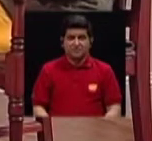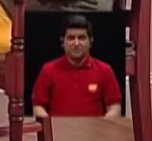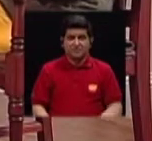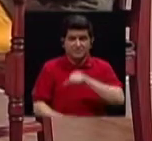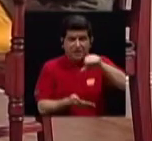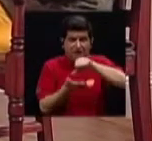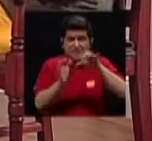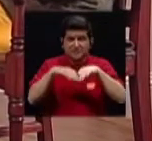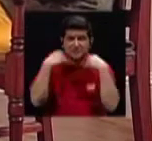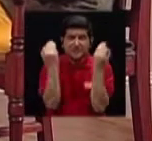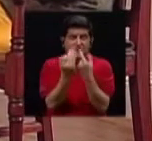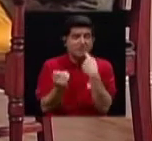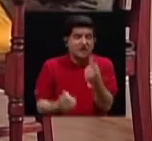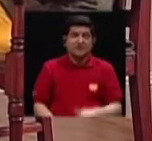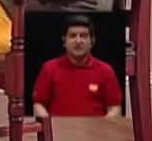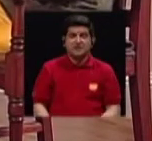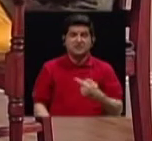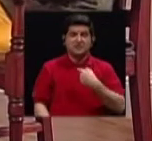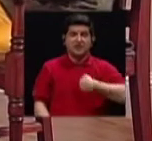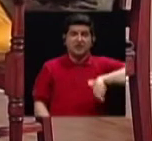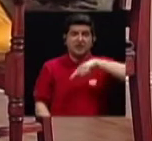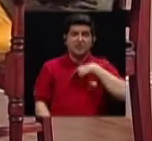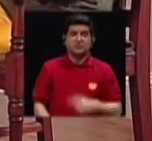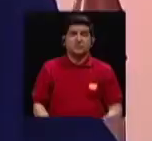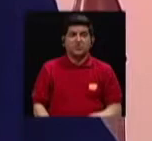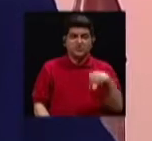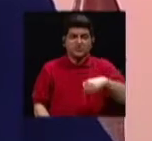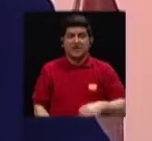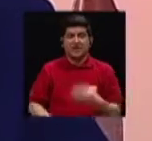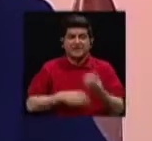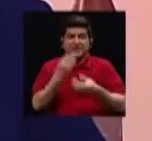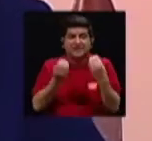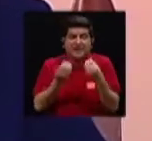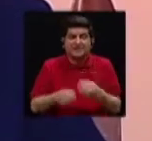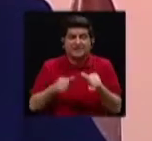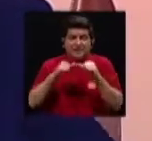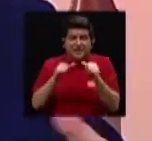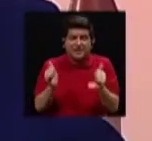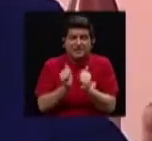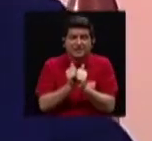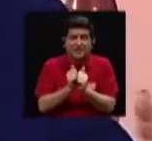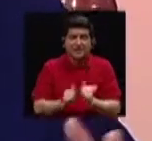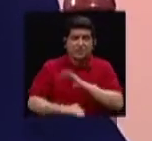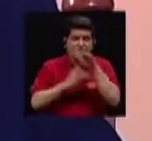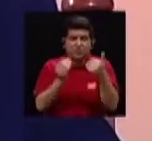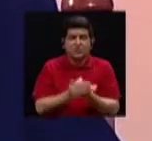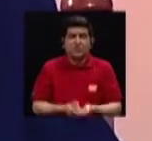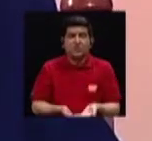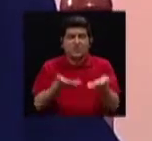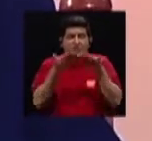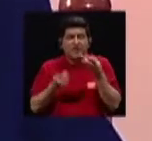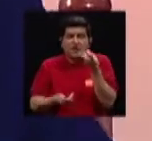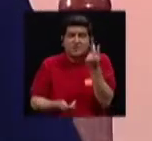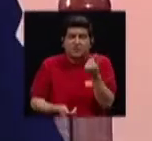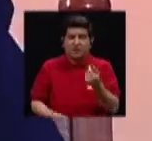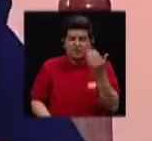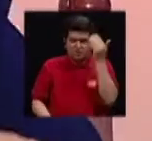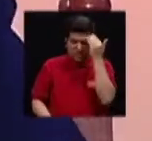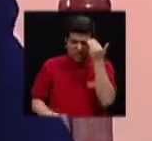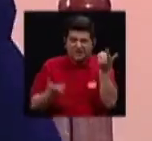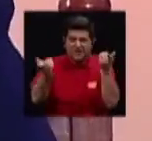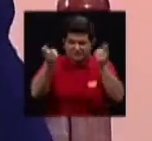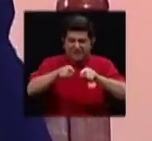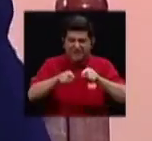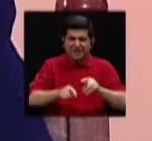familia dice, ¿y con qué voy a vivir en definitiva? ¿Y sí, cuánto va a salir? ¿Y cuánto me van a dar? Y todos conocemos casos cercanos donde